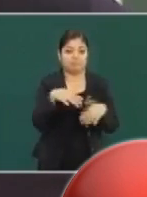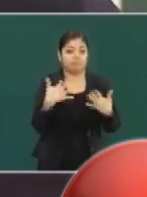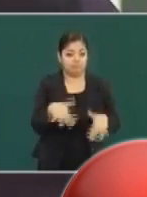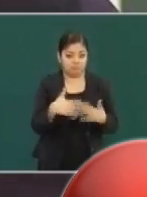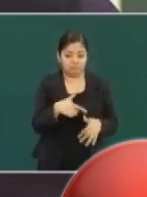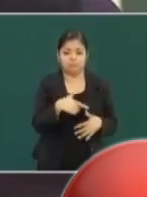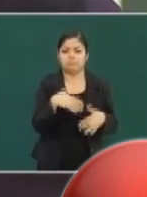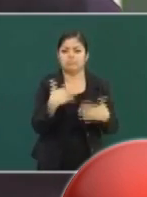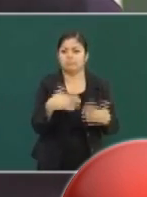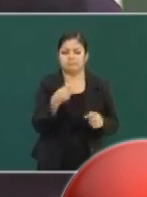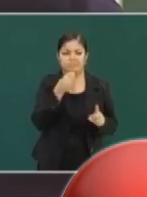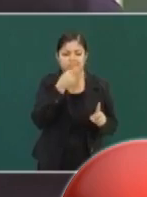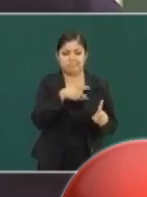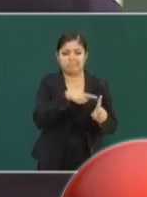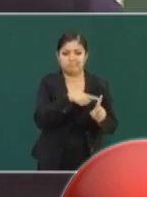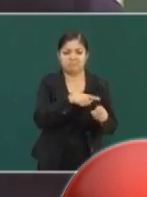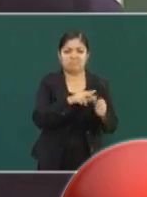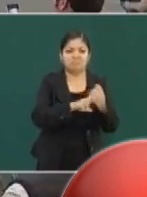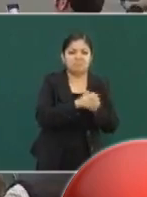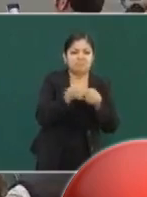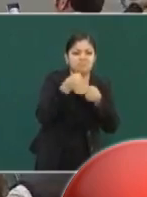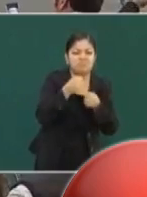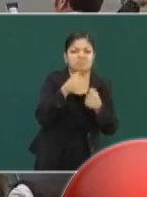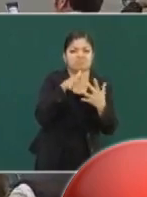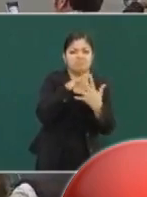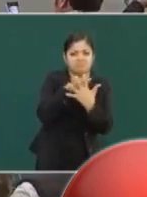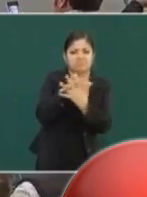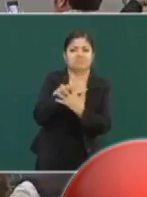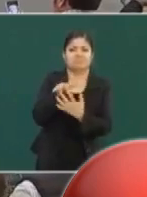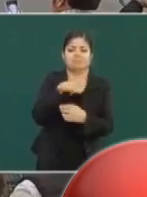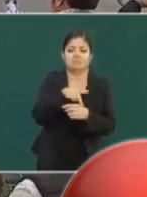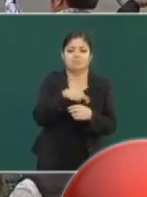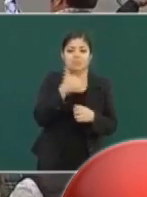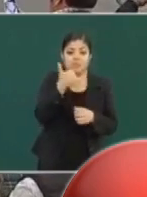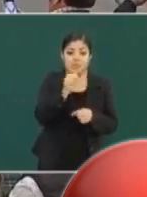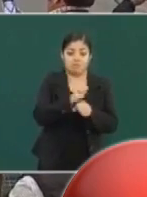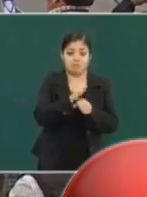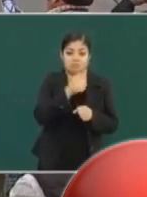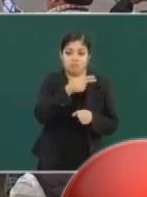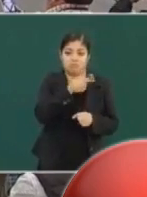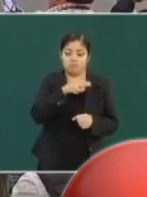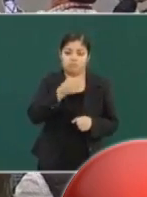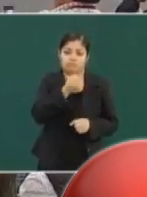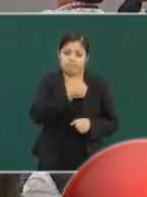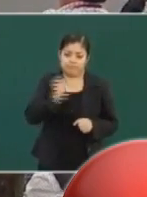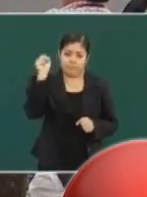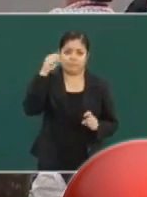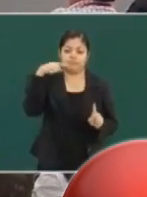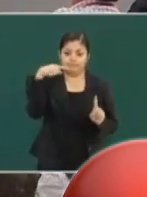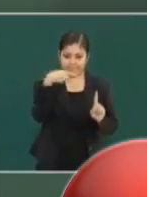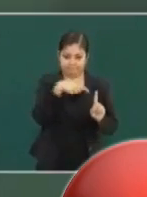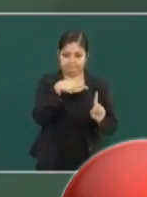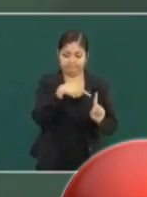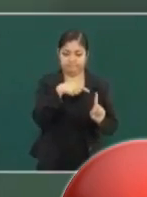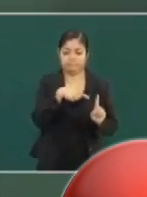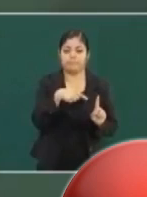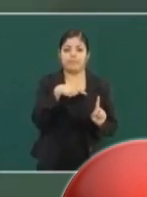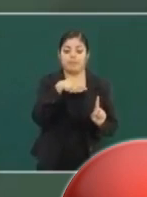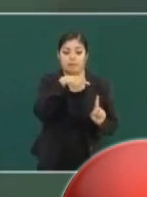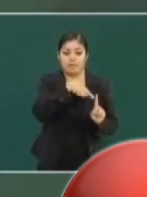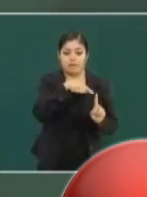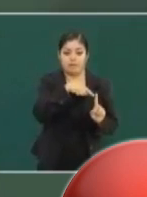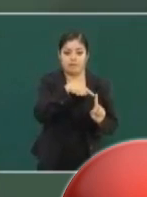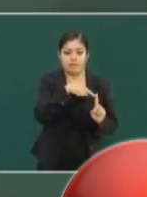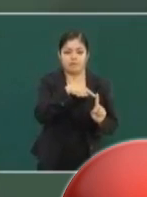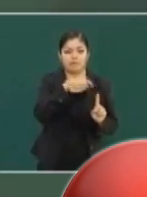como revolucionario. Bueno, llegó a publicar